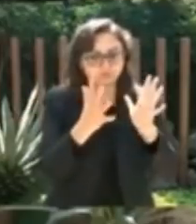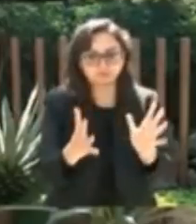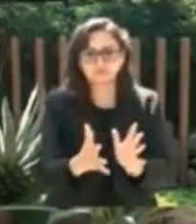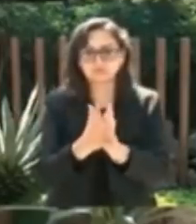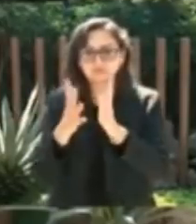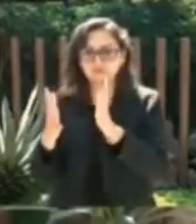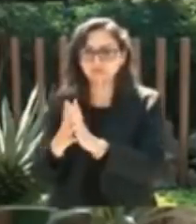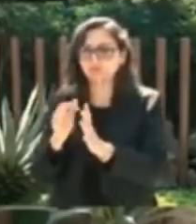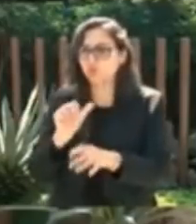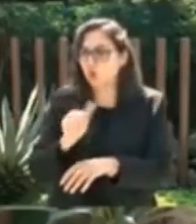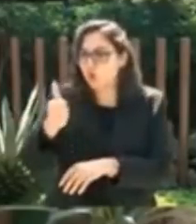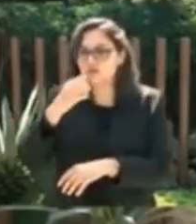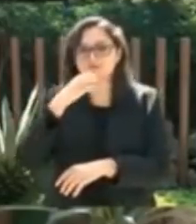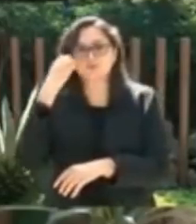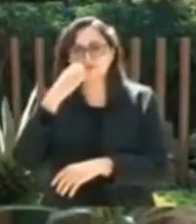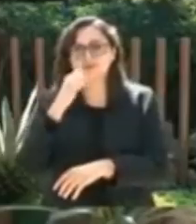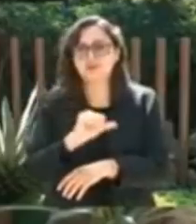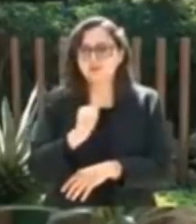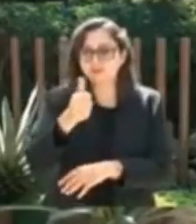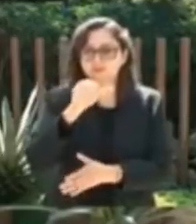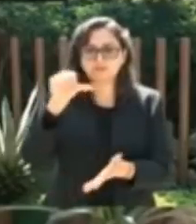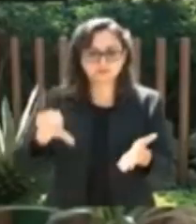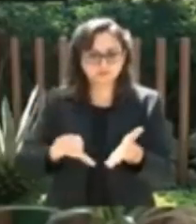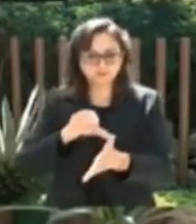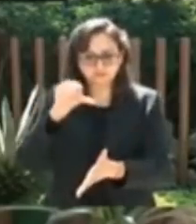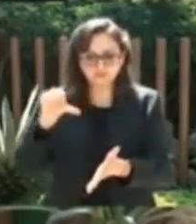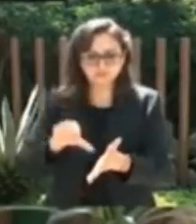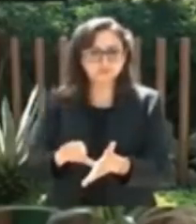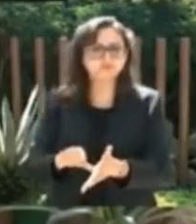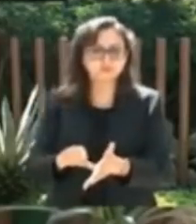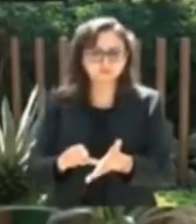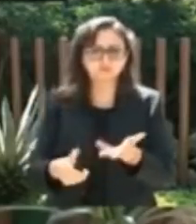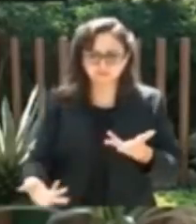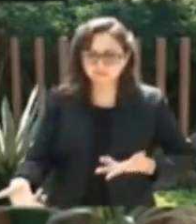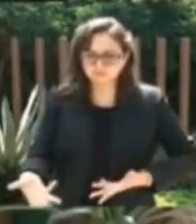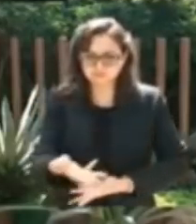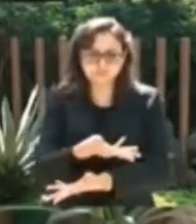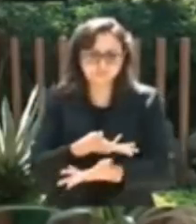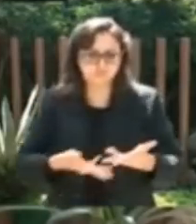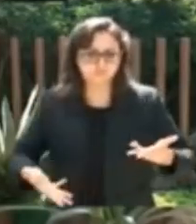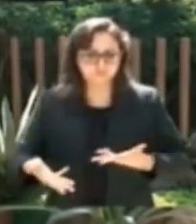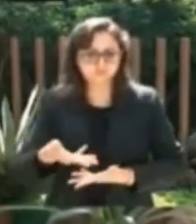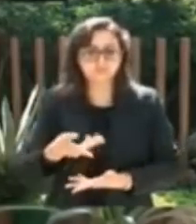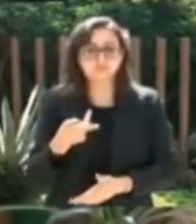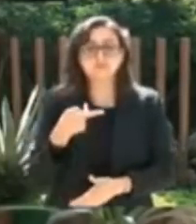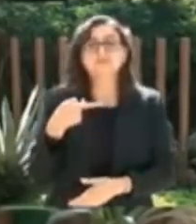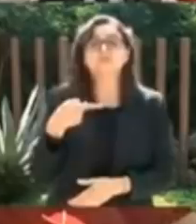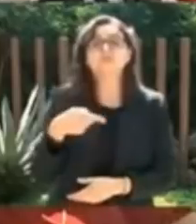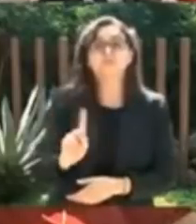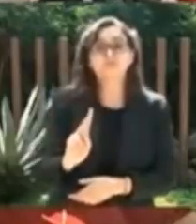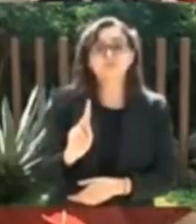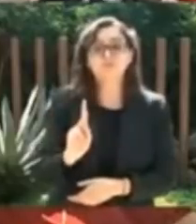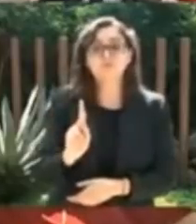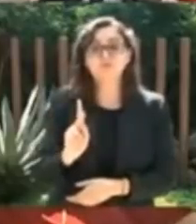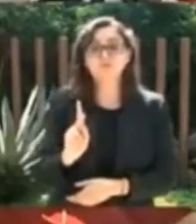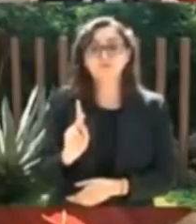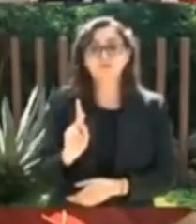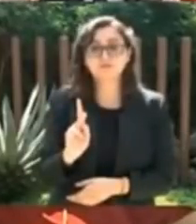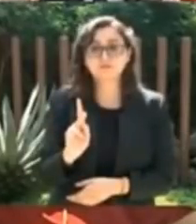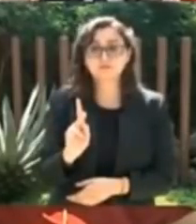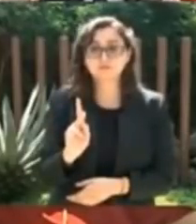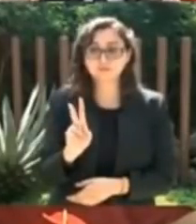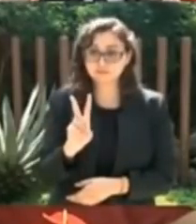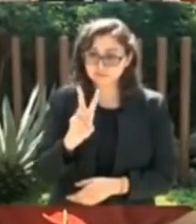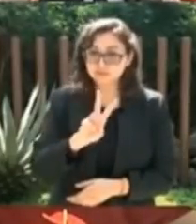de estudio, pero es un trabajo de